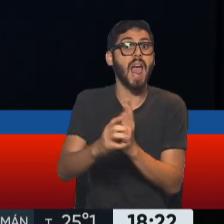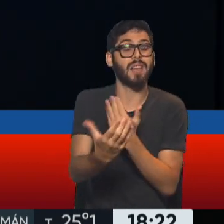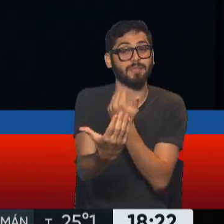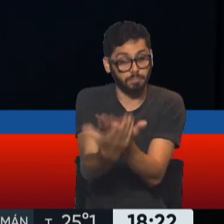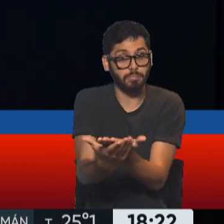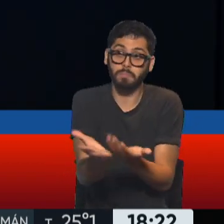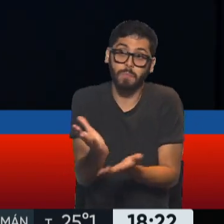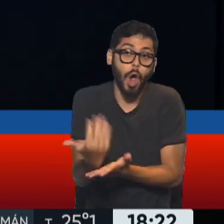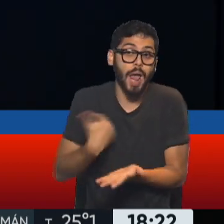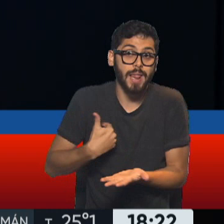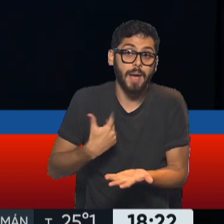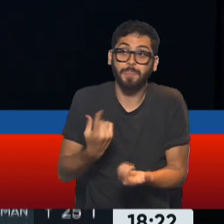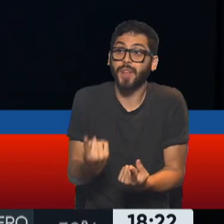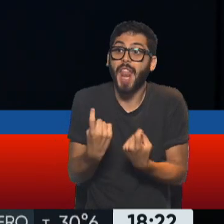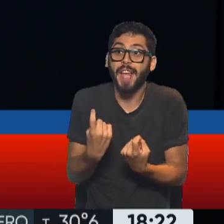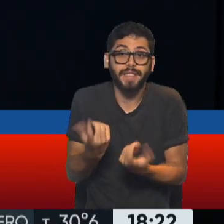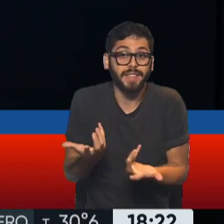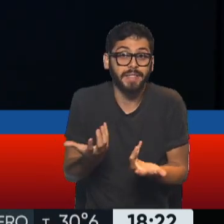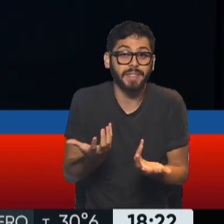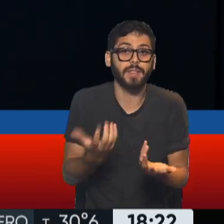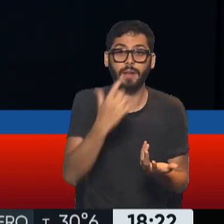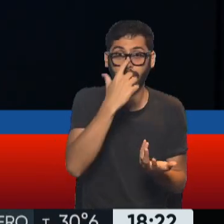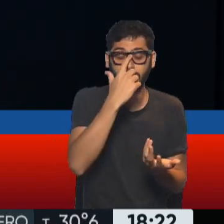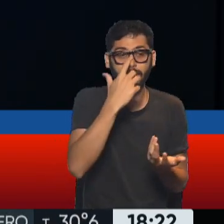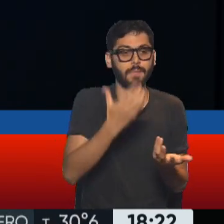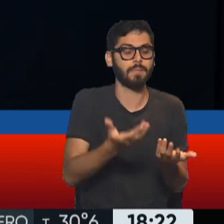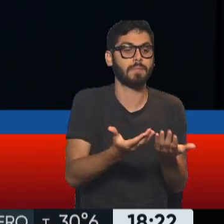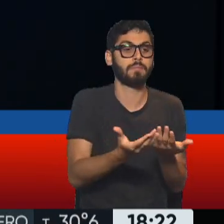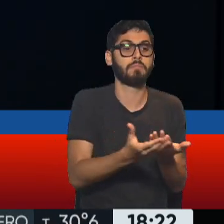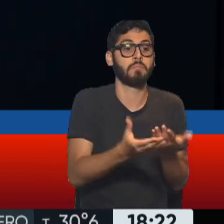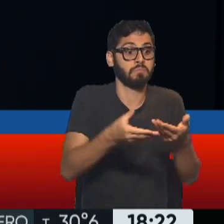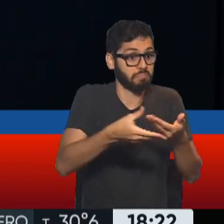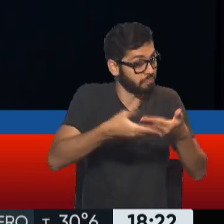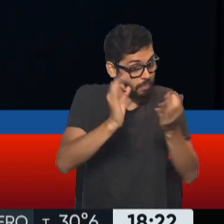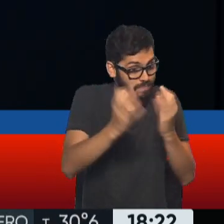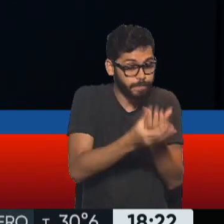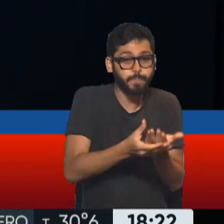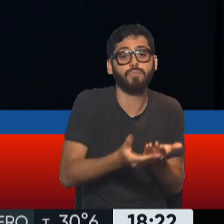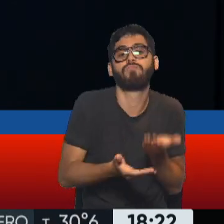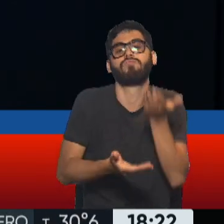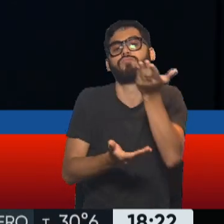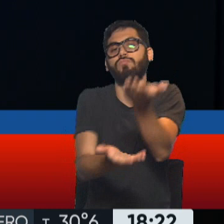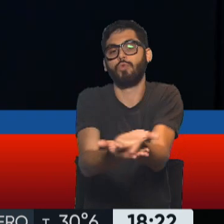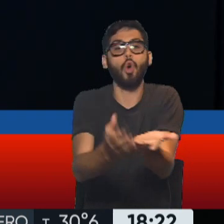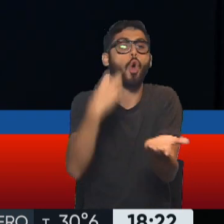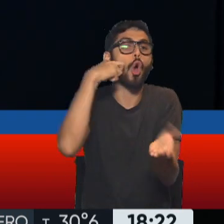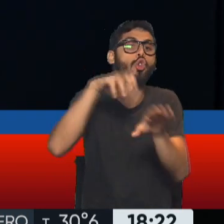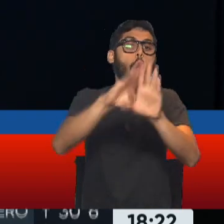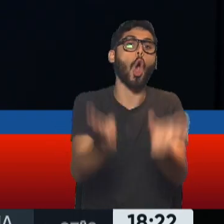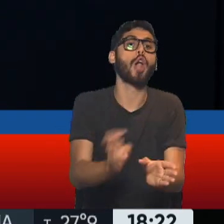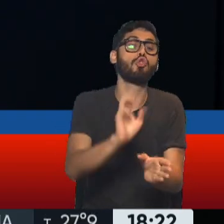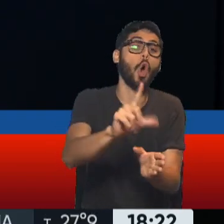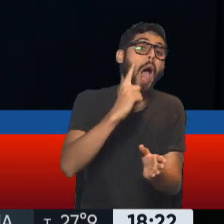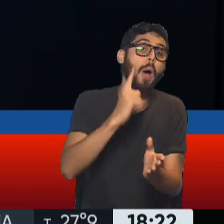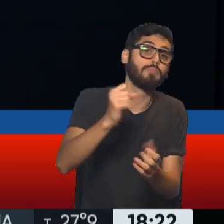Argentina necesita, deberán tratar este acuerdo y definir su sanción. Y en este sentido invito